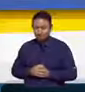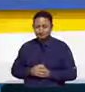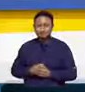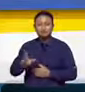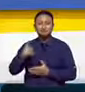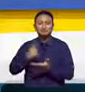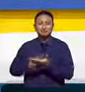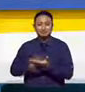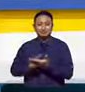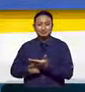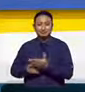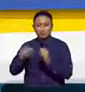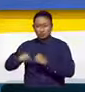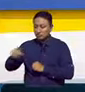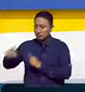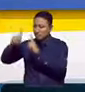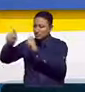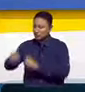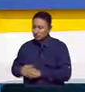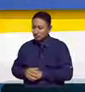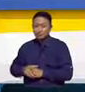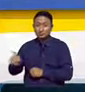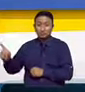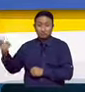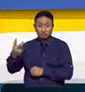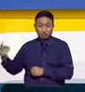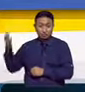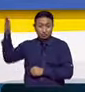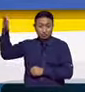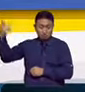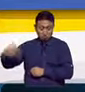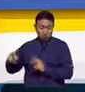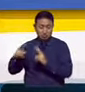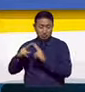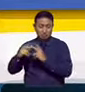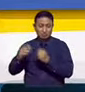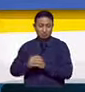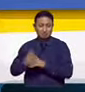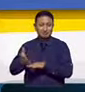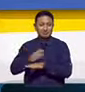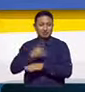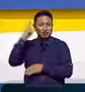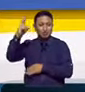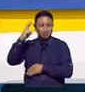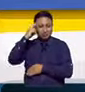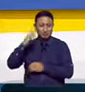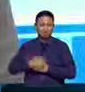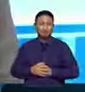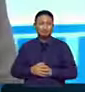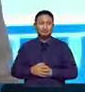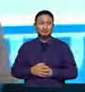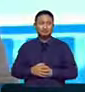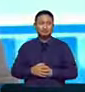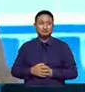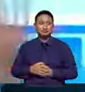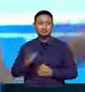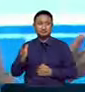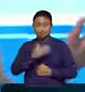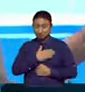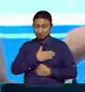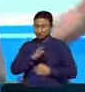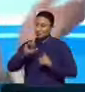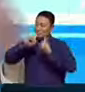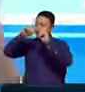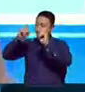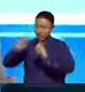analista solamente para que le pregunte algo, porque son académicos, se conocen y han reflexionado mucho juntos. A ver. No, lo que yo quisiera